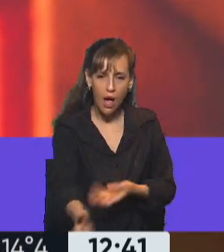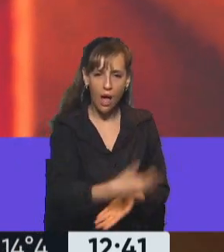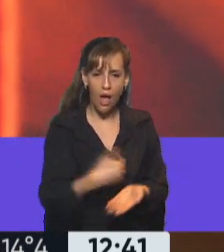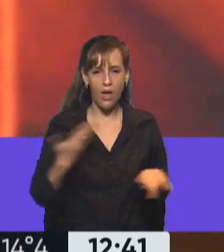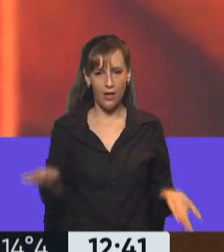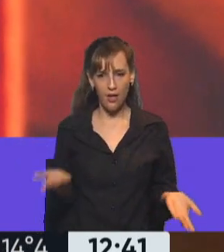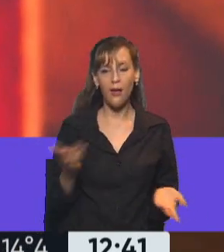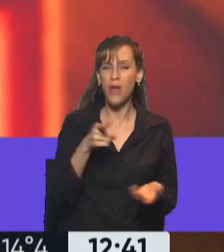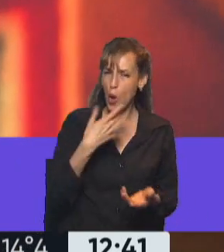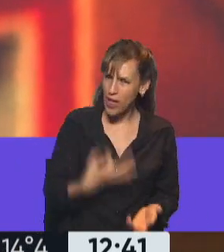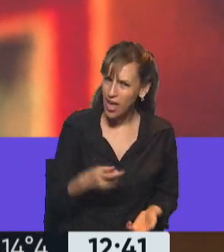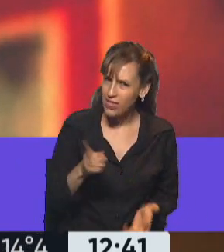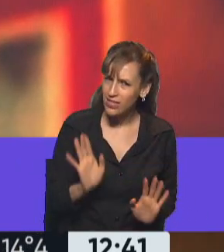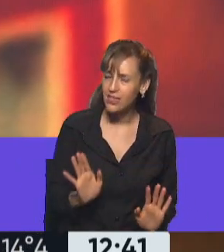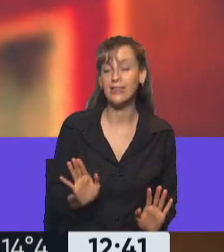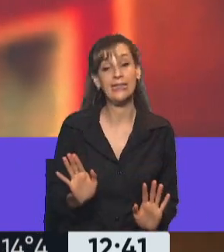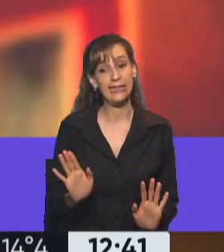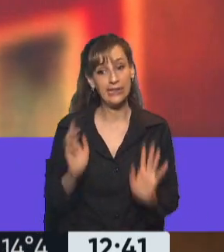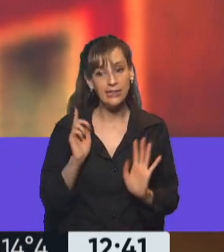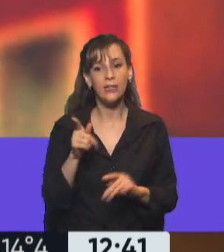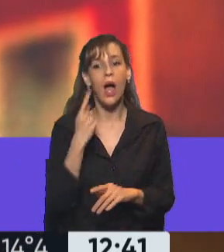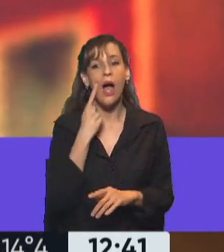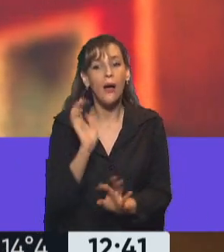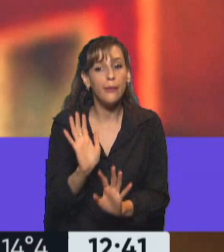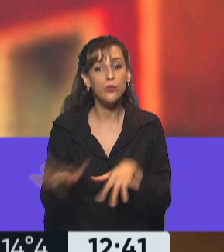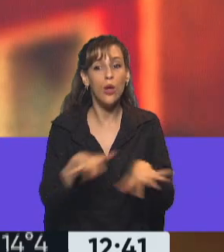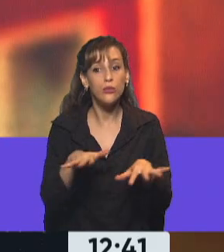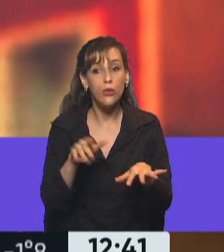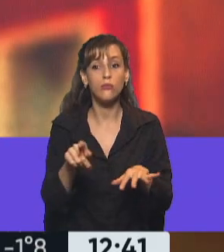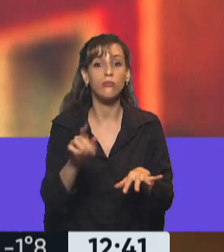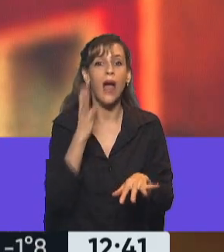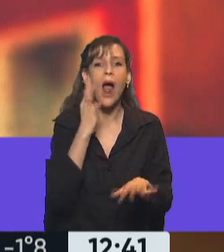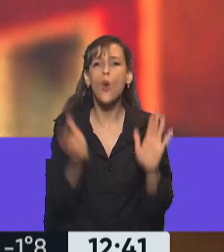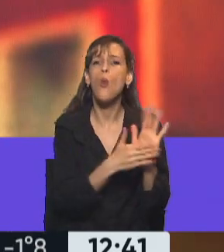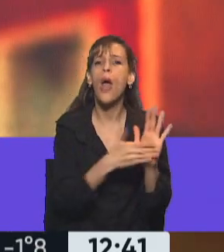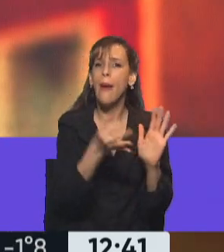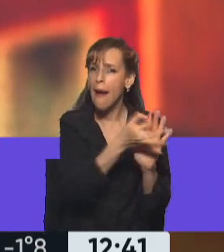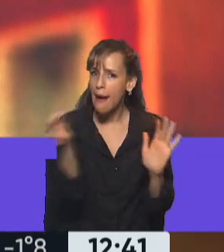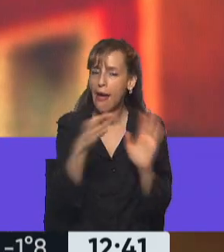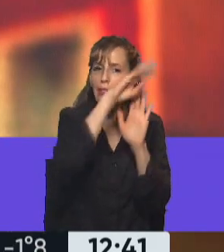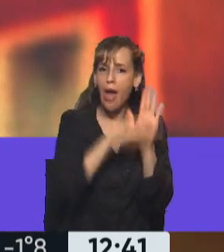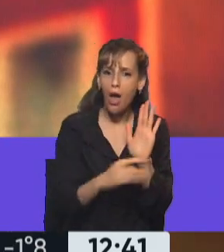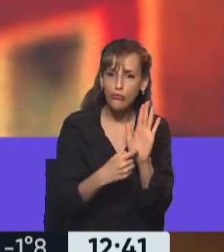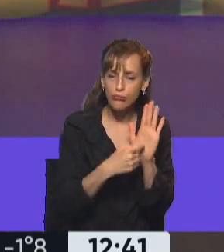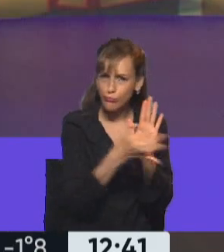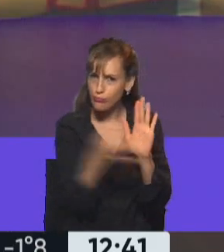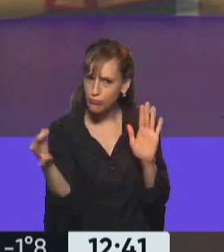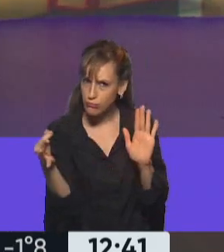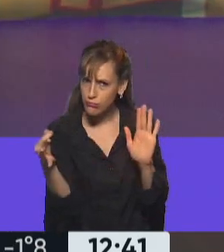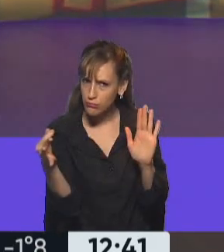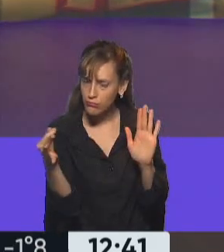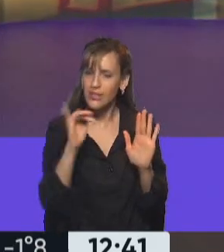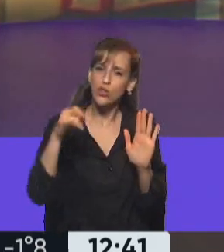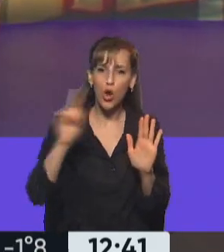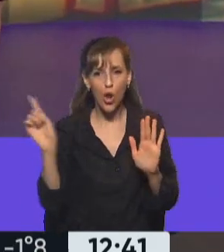todo o puede decirse cualquier cosa. La cuestión es si eso tiene algún tipo de comprobación empírica, si los datos confirman esto que dice López